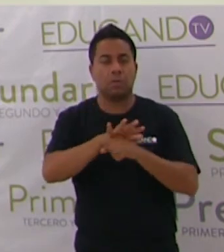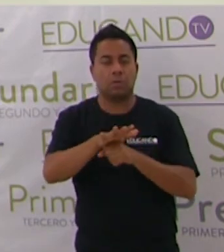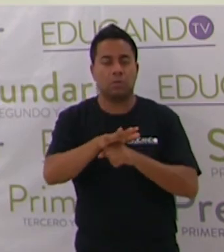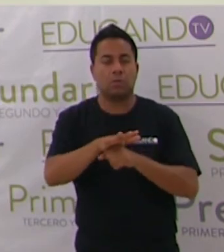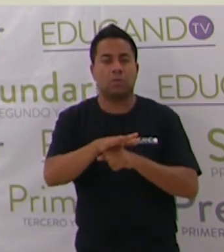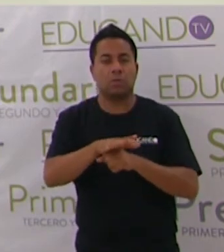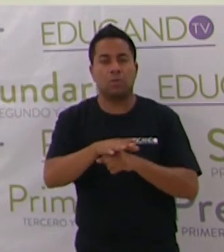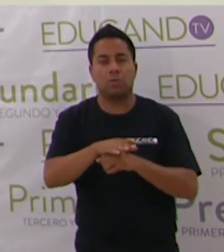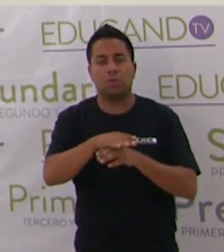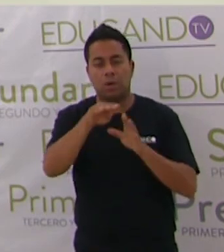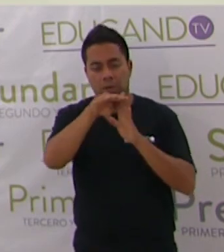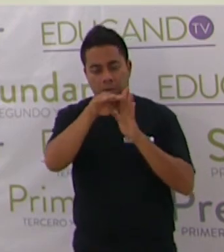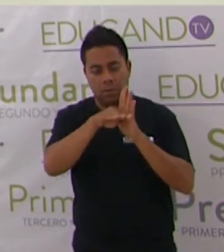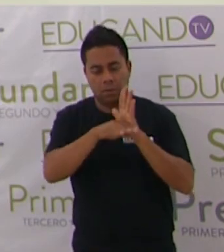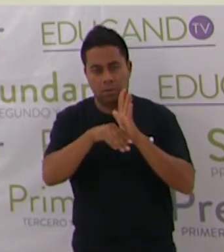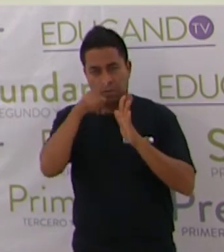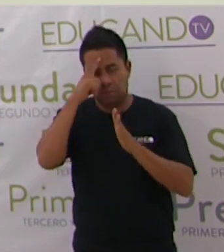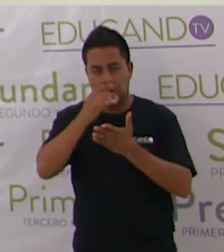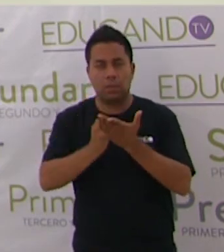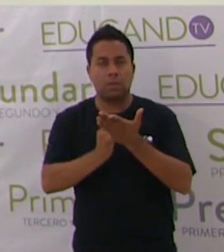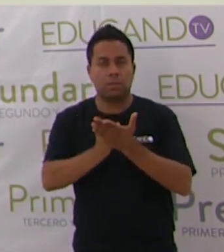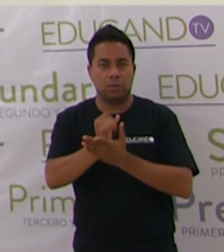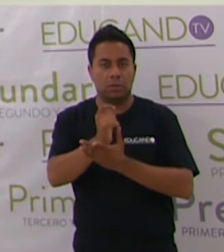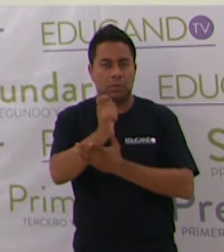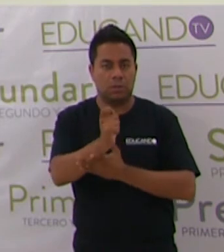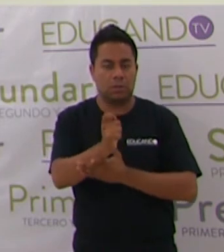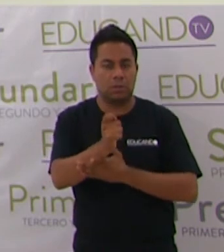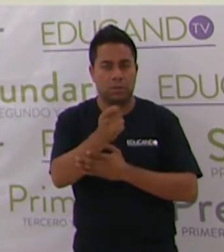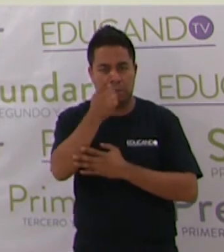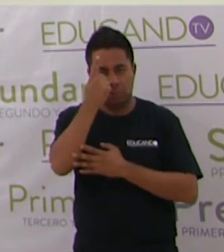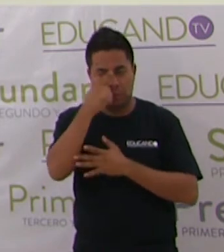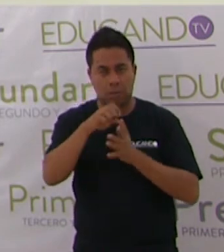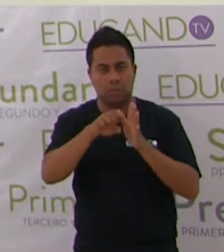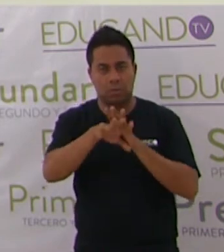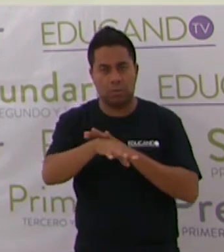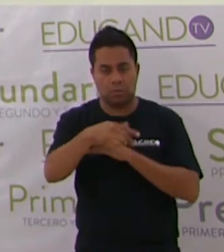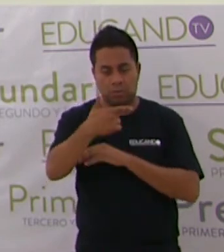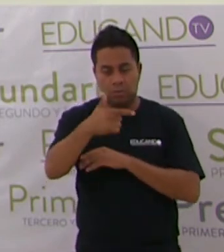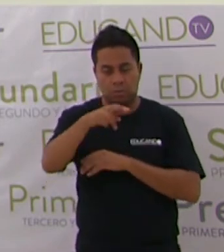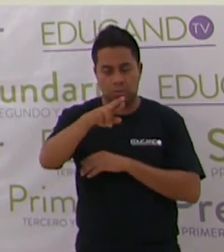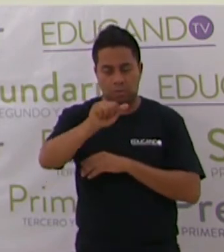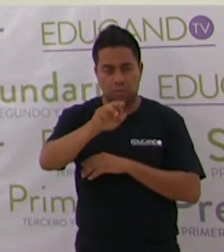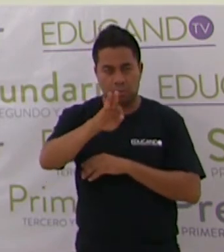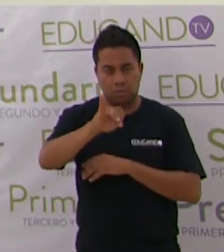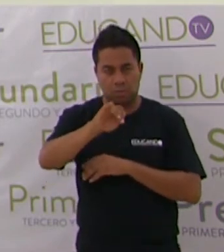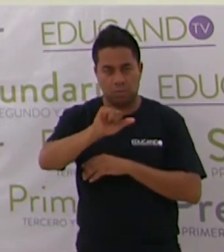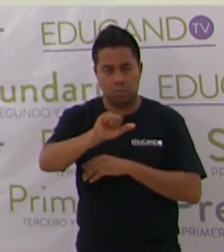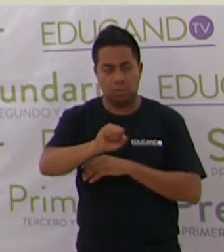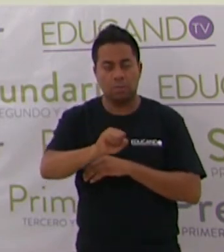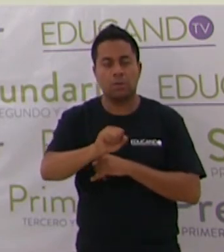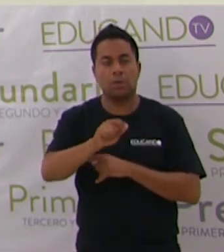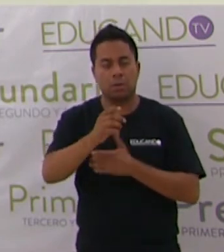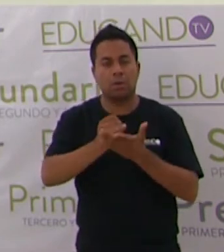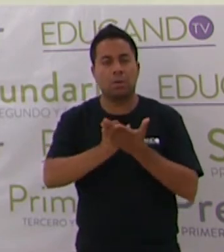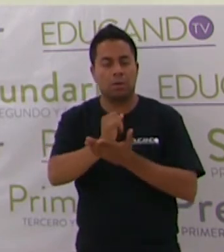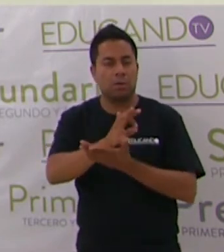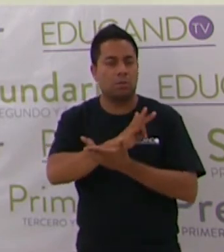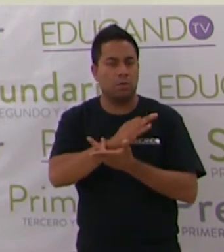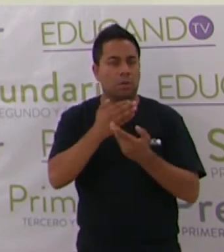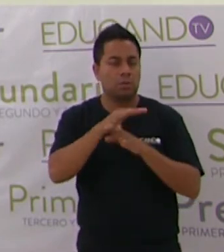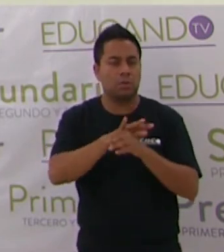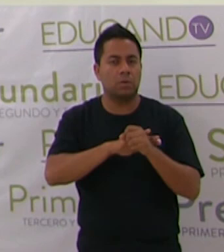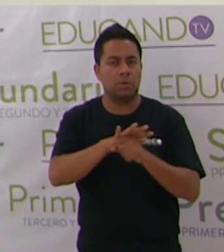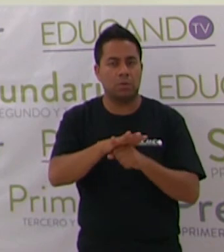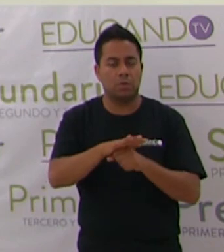para poder tomar decisiones. En el caso de las gráficas, nosotros podemos tomar decisiones respecto a